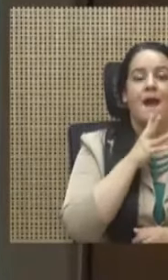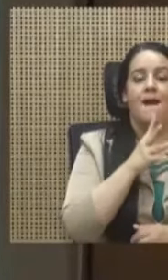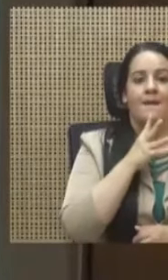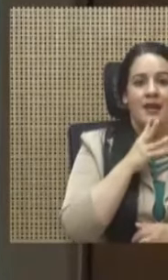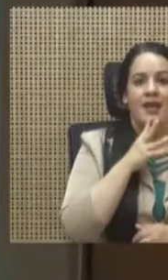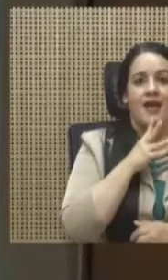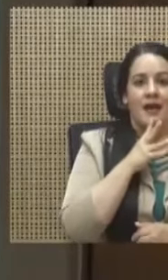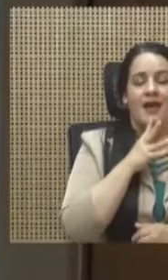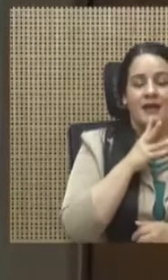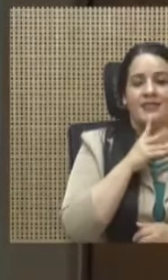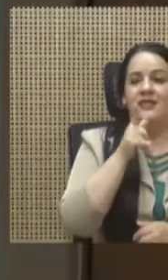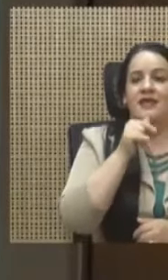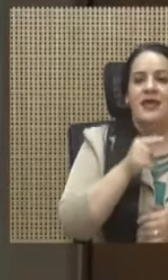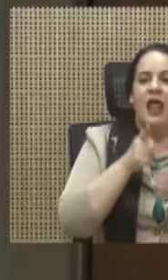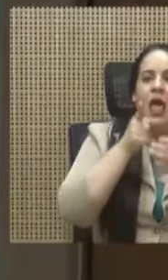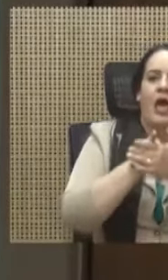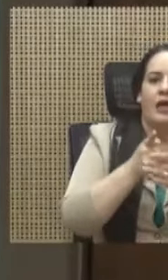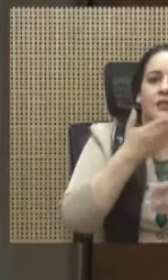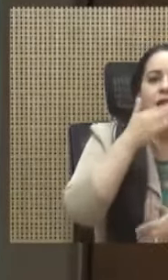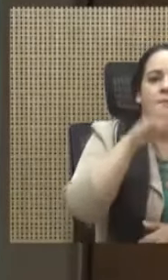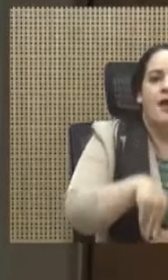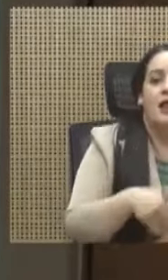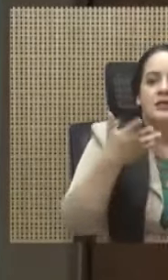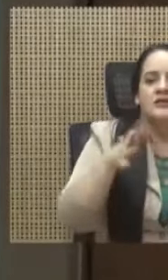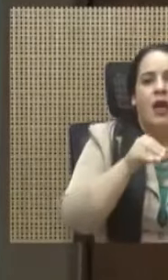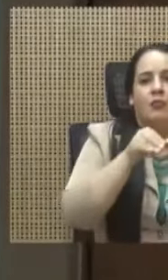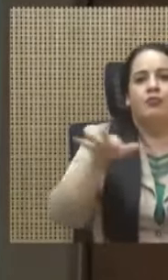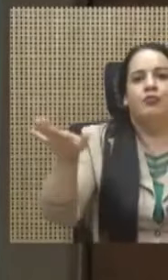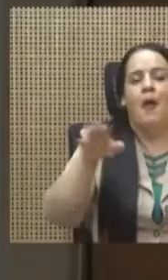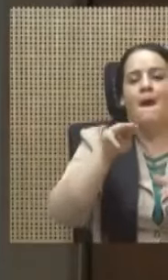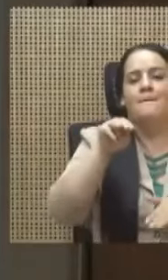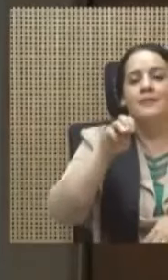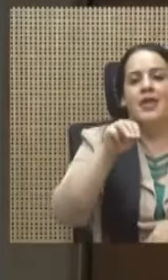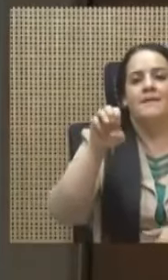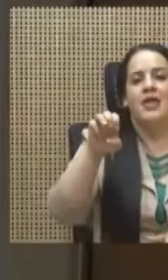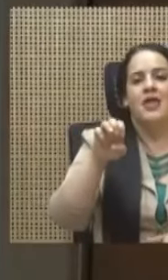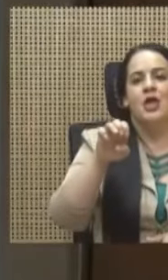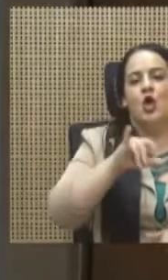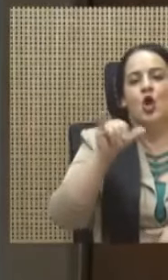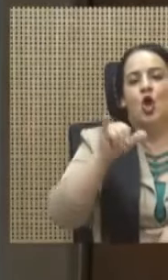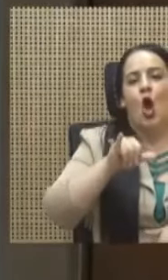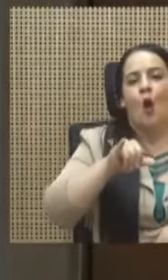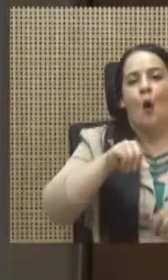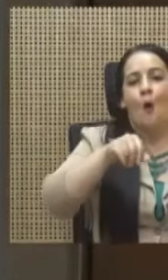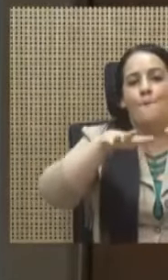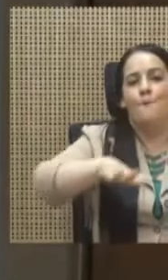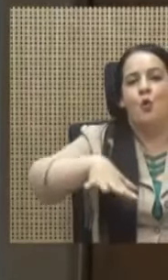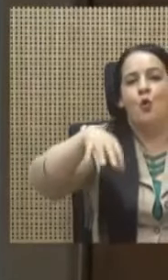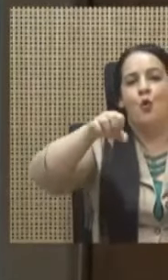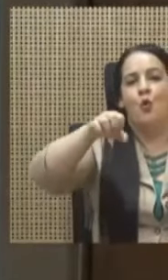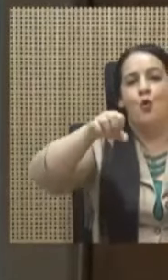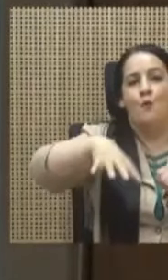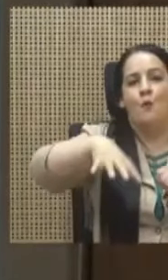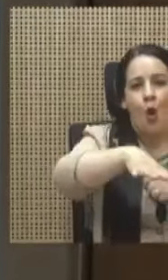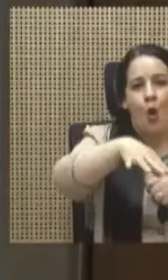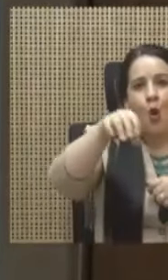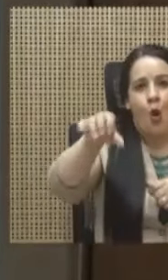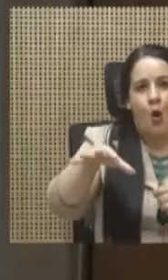del mal verdad ya anda circulando un meme con un pulpo verdad